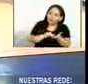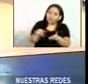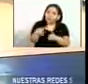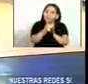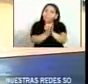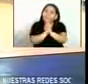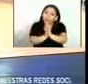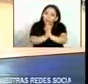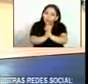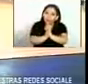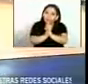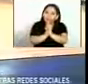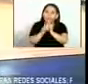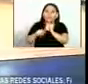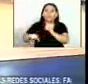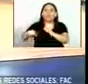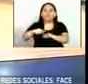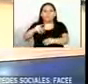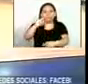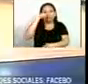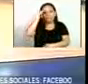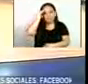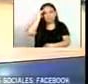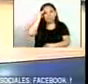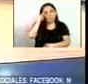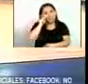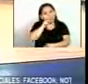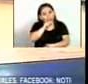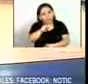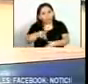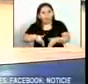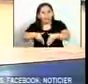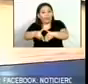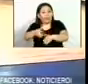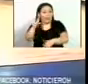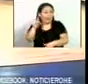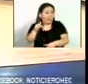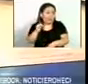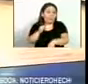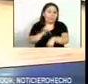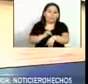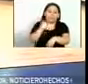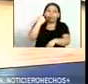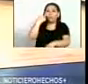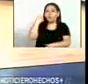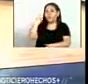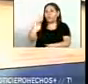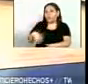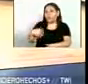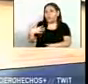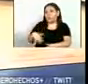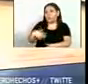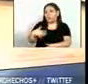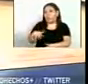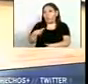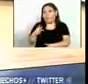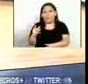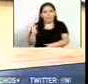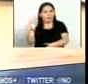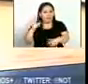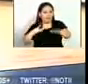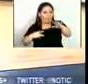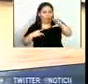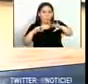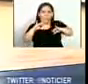favor tomen en cuenta lo que está ocurriendo en las calles estamos en una etapa muy delicada de contagios de COVID